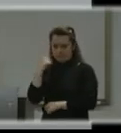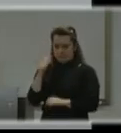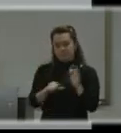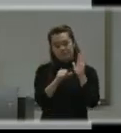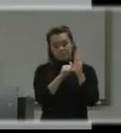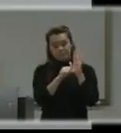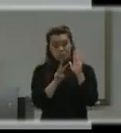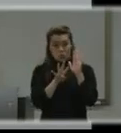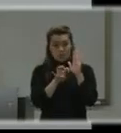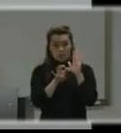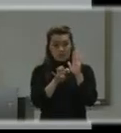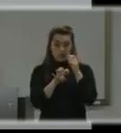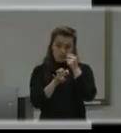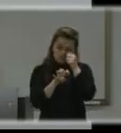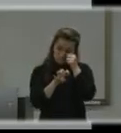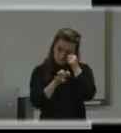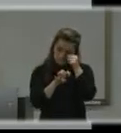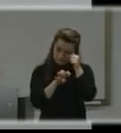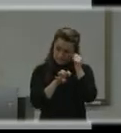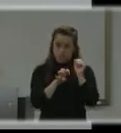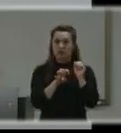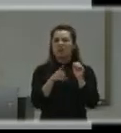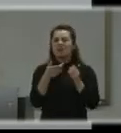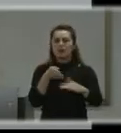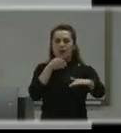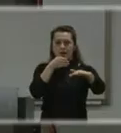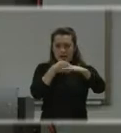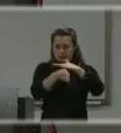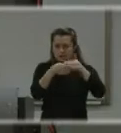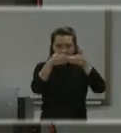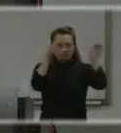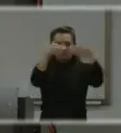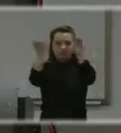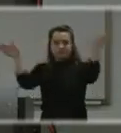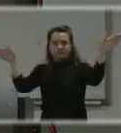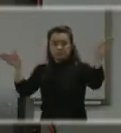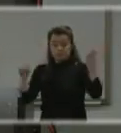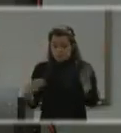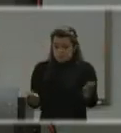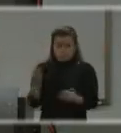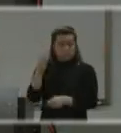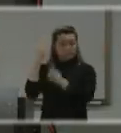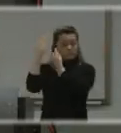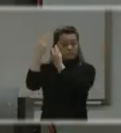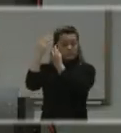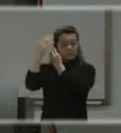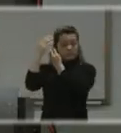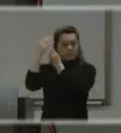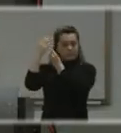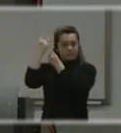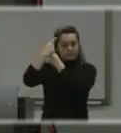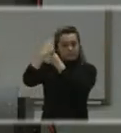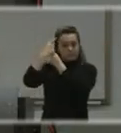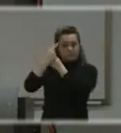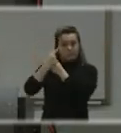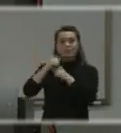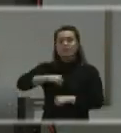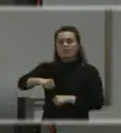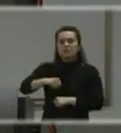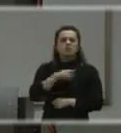9 tiene la accesibilidad, es un principio y es un derecho autónomo dentro de la convención y